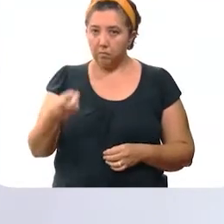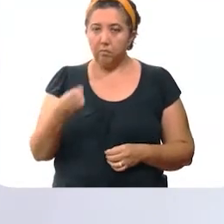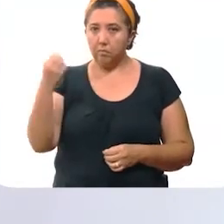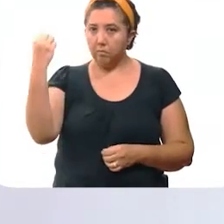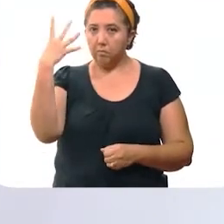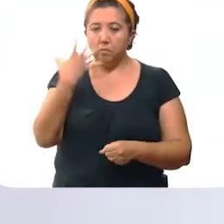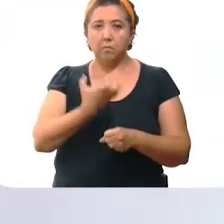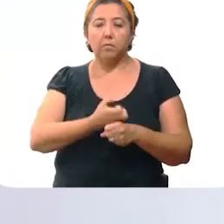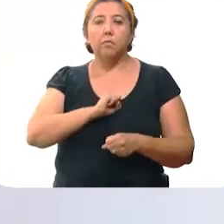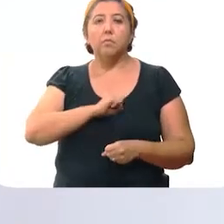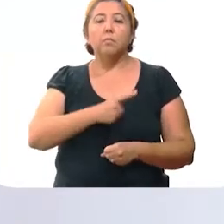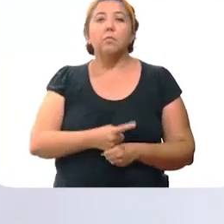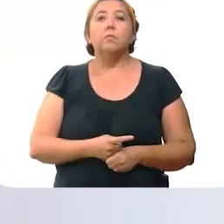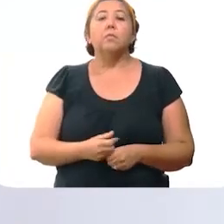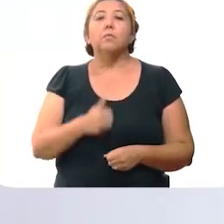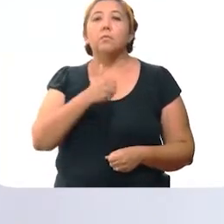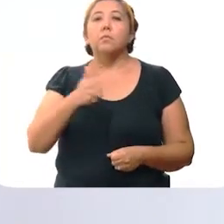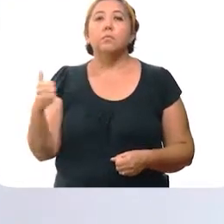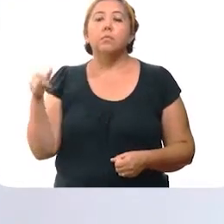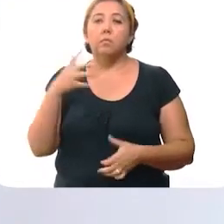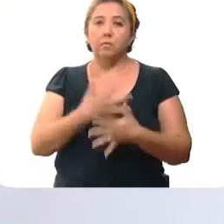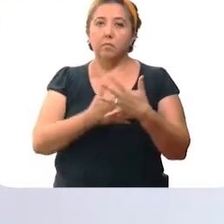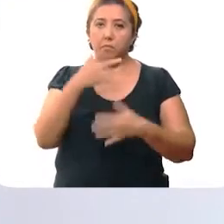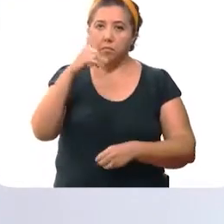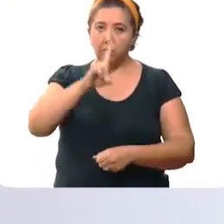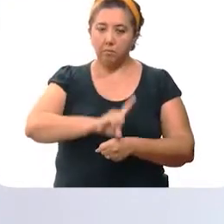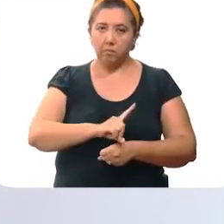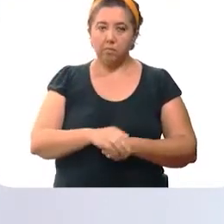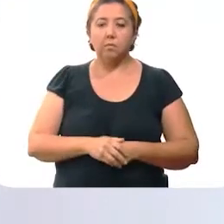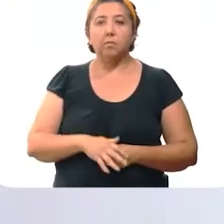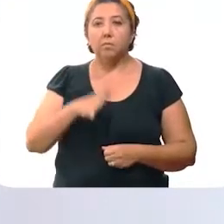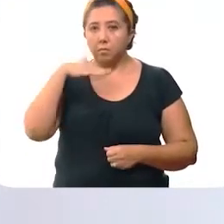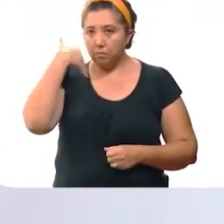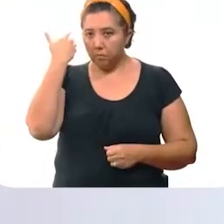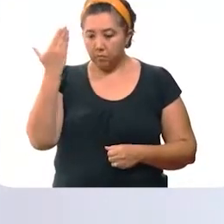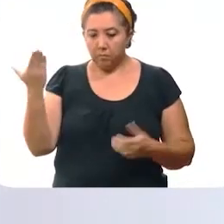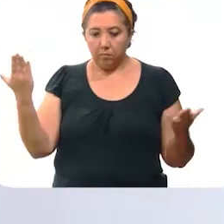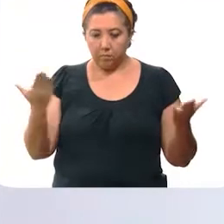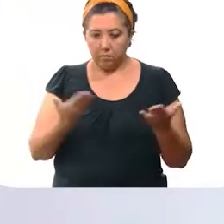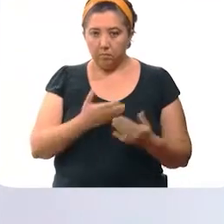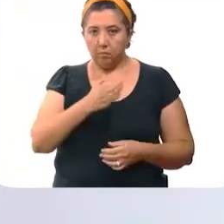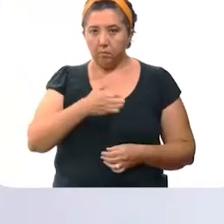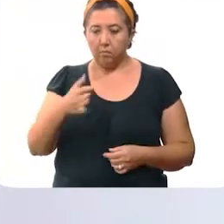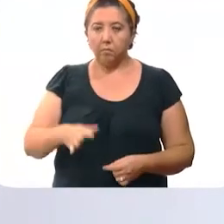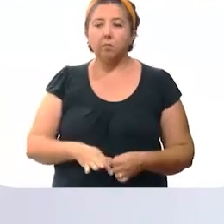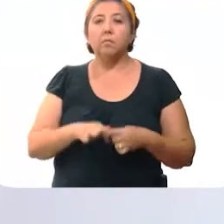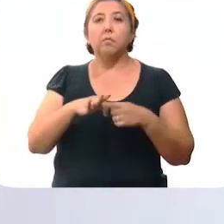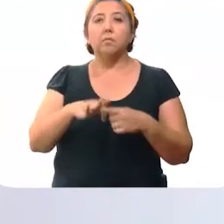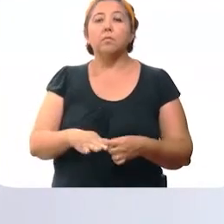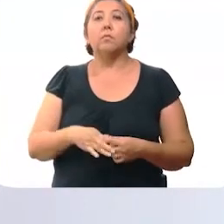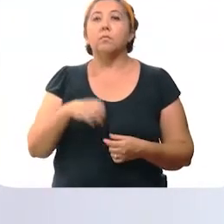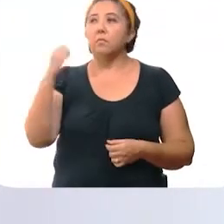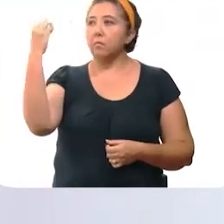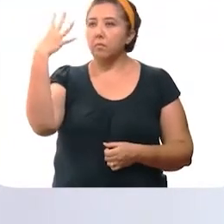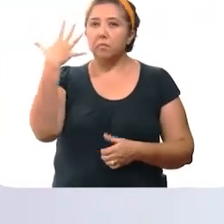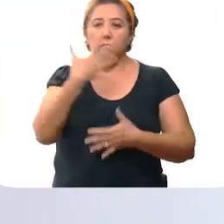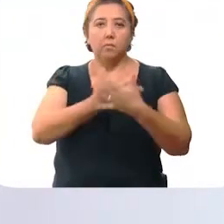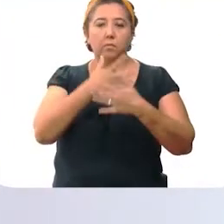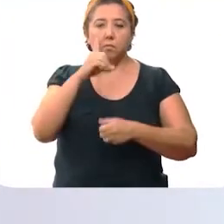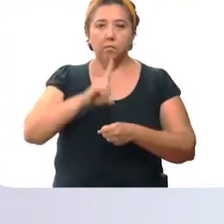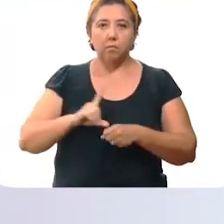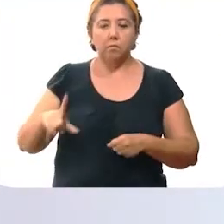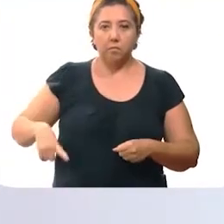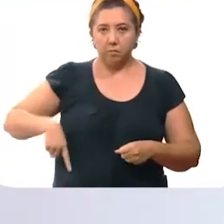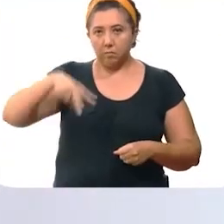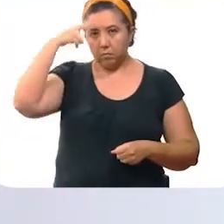el semáforo estatal de salud se va a dar a conocer cada 15 días, con la finalidad de homologar fechas de presentación con el semáforo quincenal